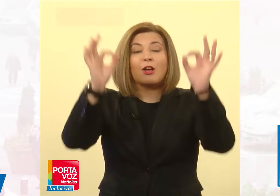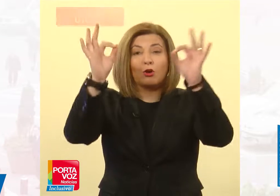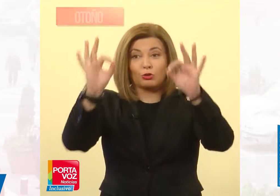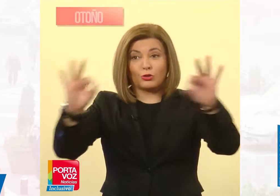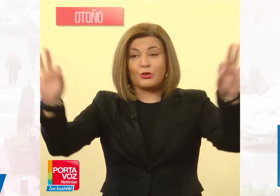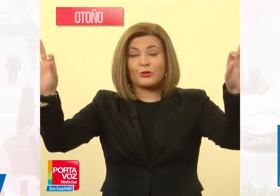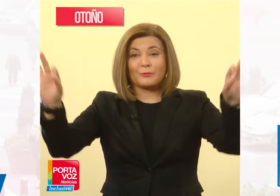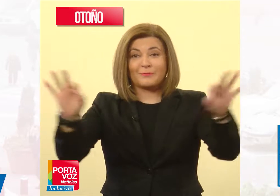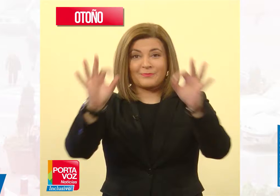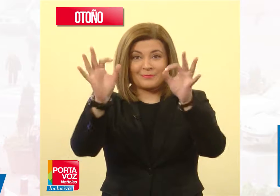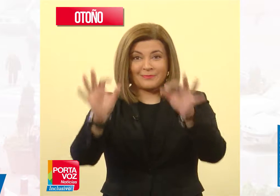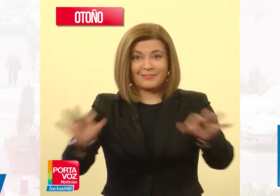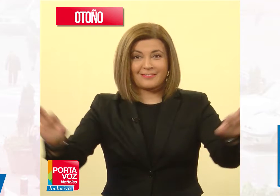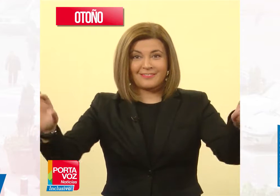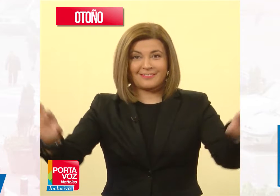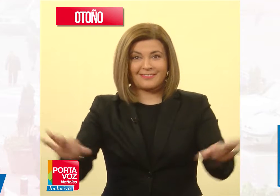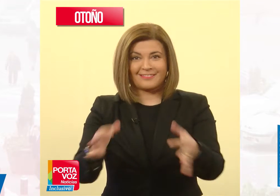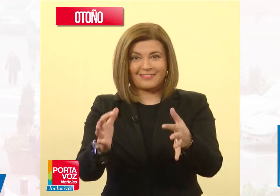Otoño